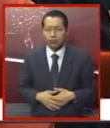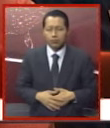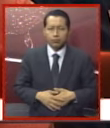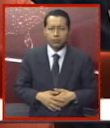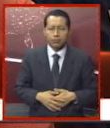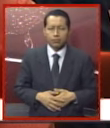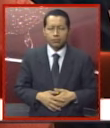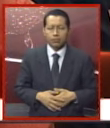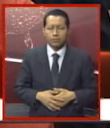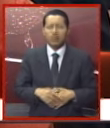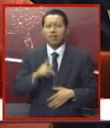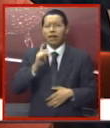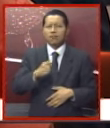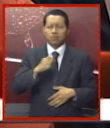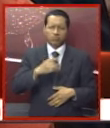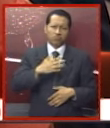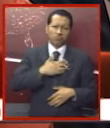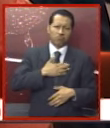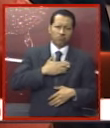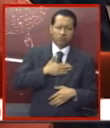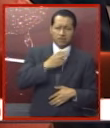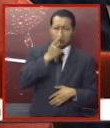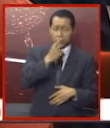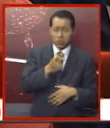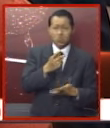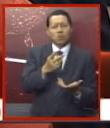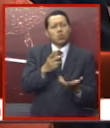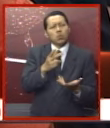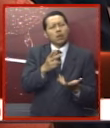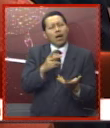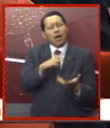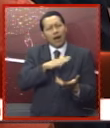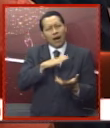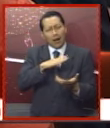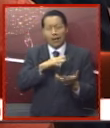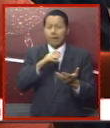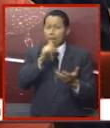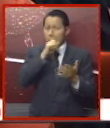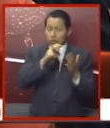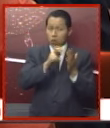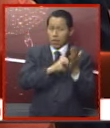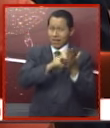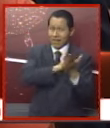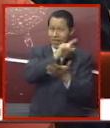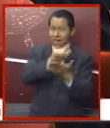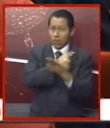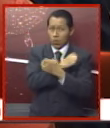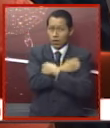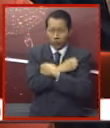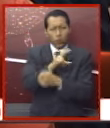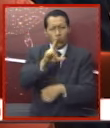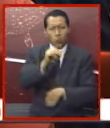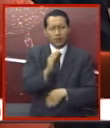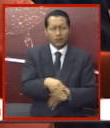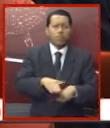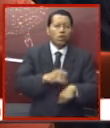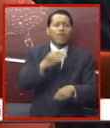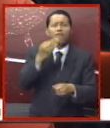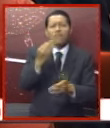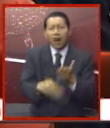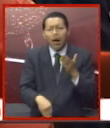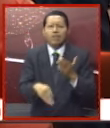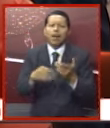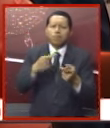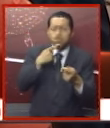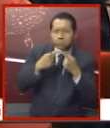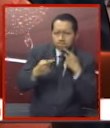Y decimos que nosotros no aprobamos y no coincidimos con la reforma educativa por falta de consenso y la falta de